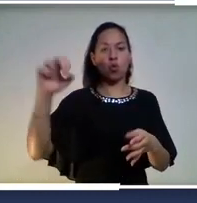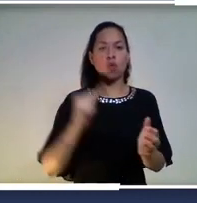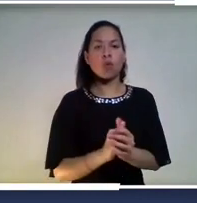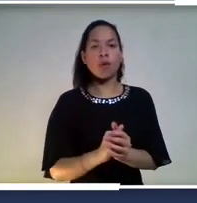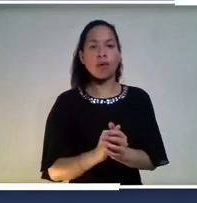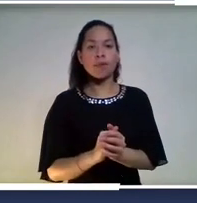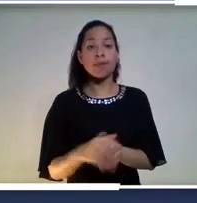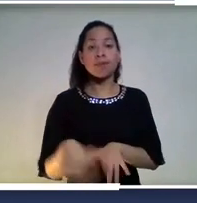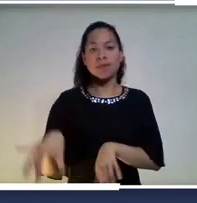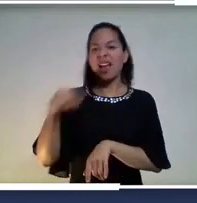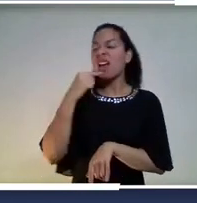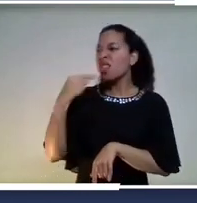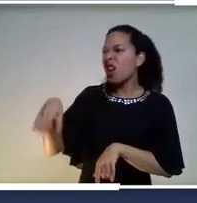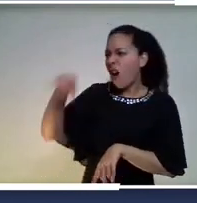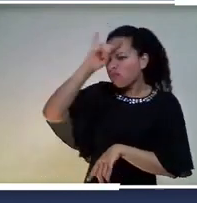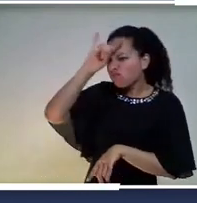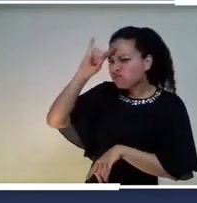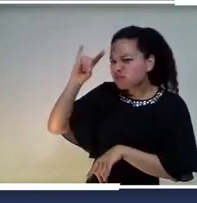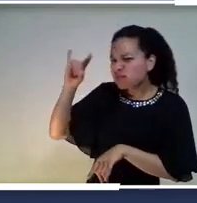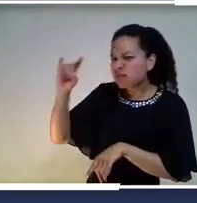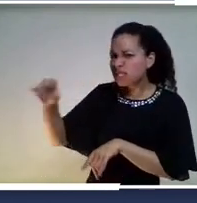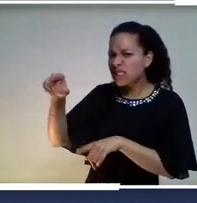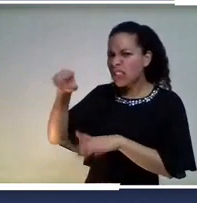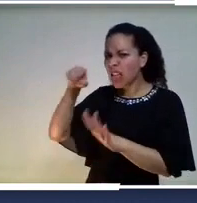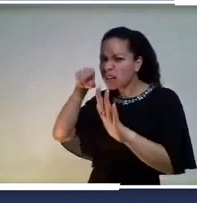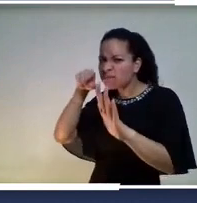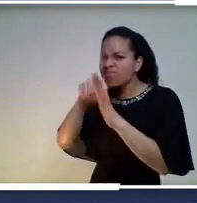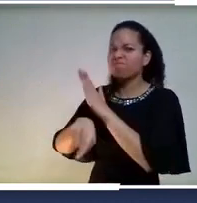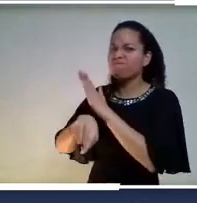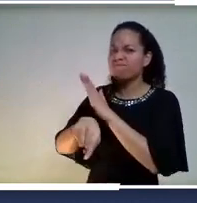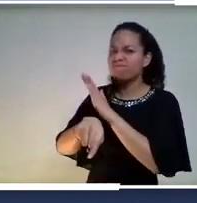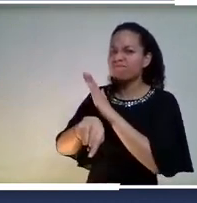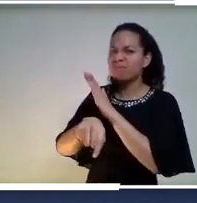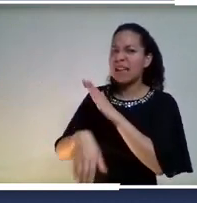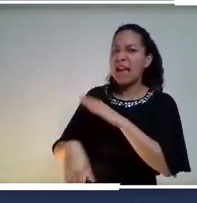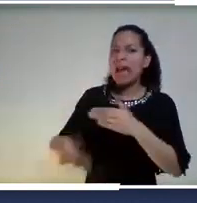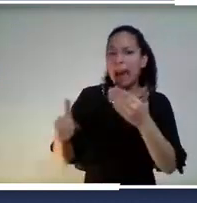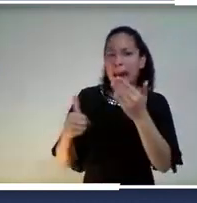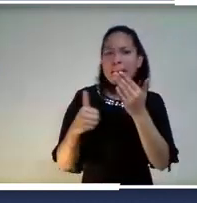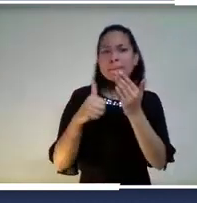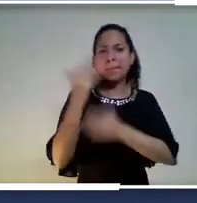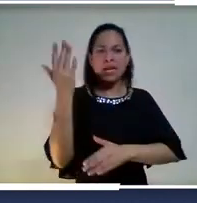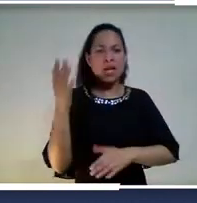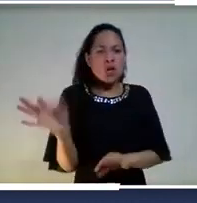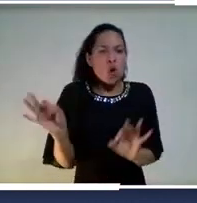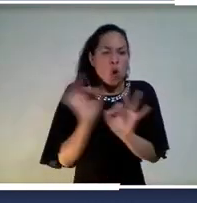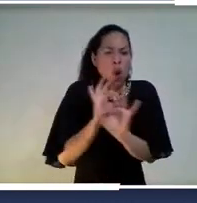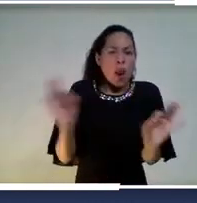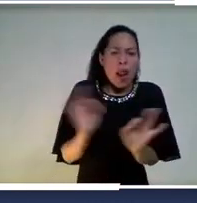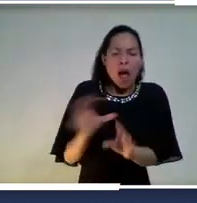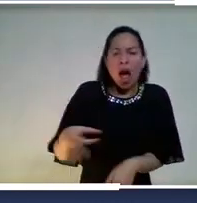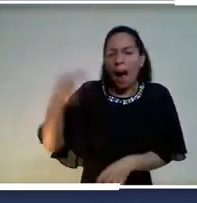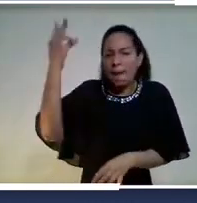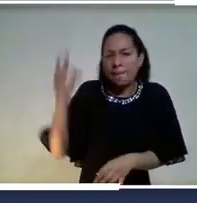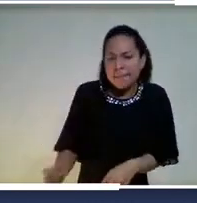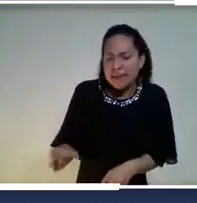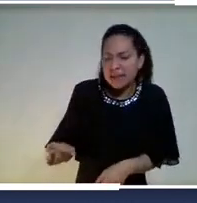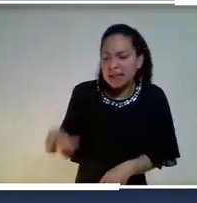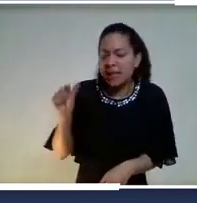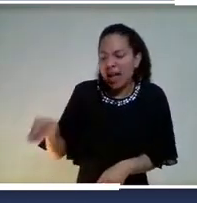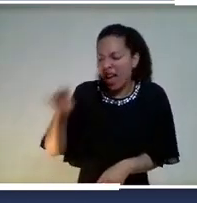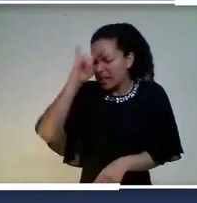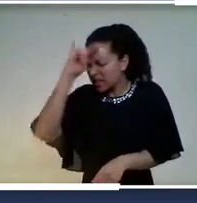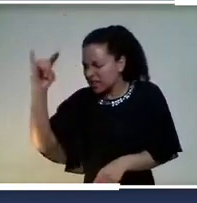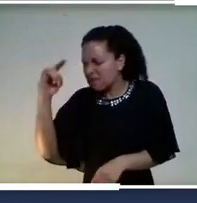él cuando habla mentira de lo suyo de suyo habla porque es mentiroso y padre de mentira ahora lo